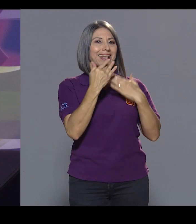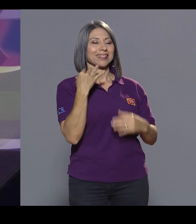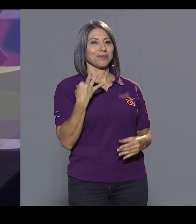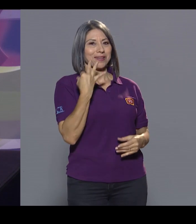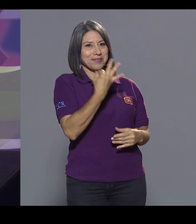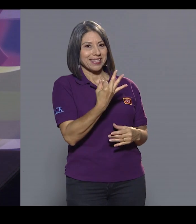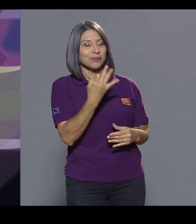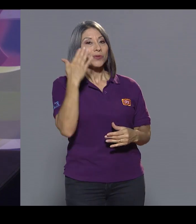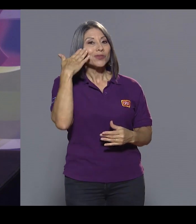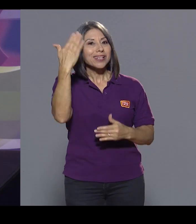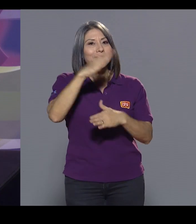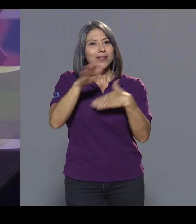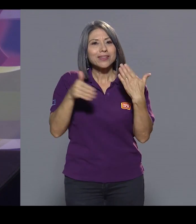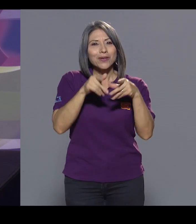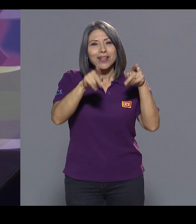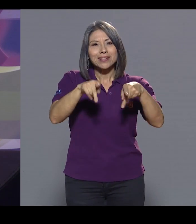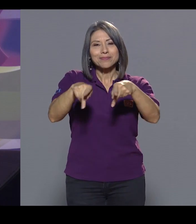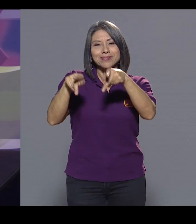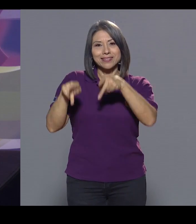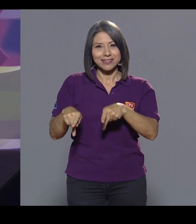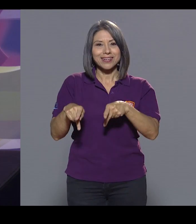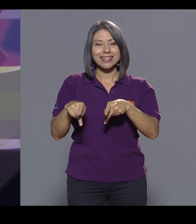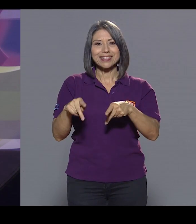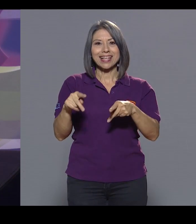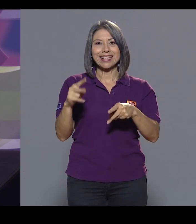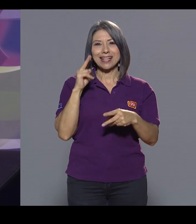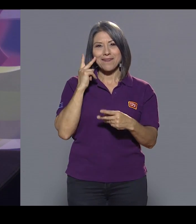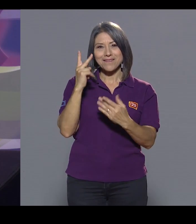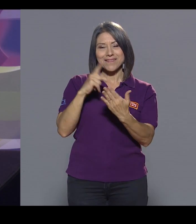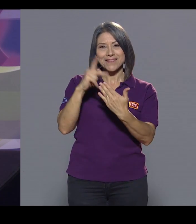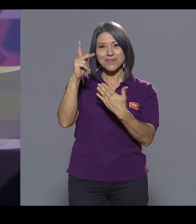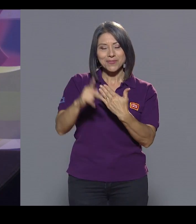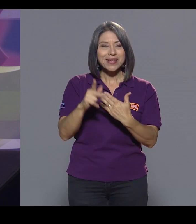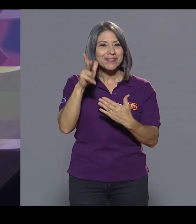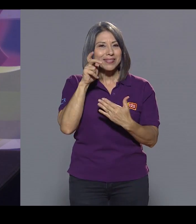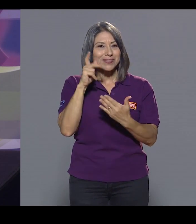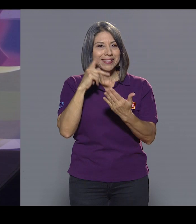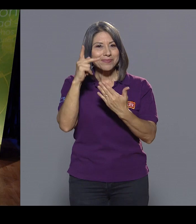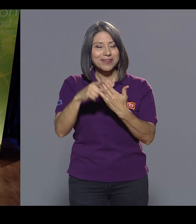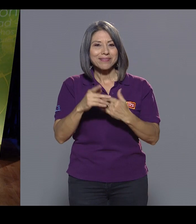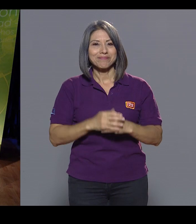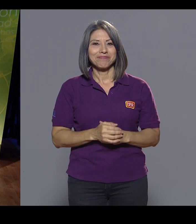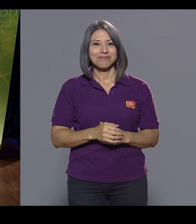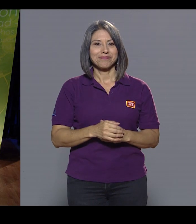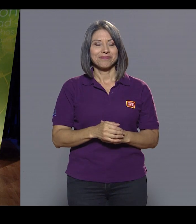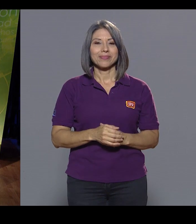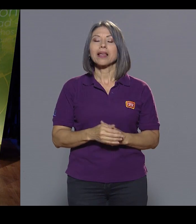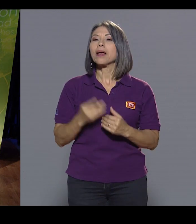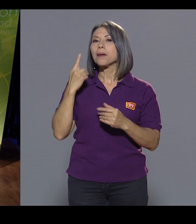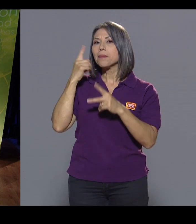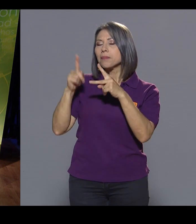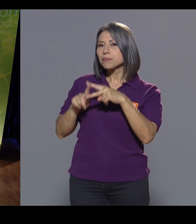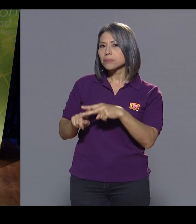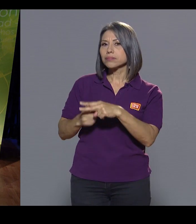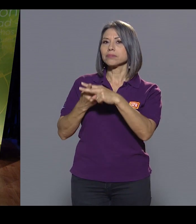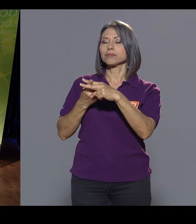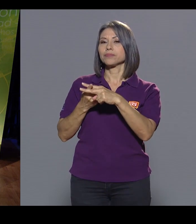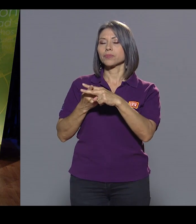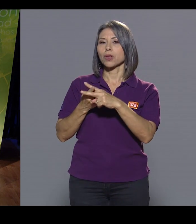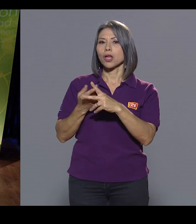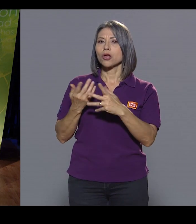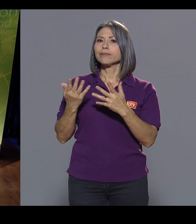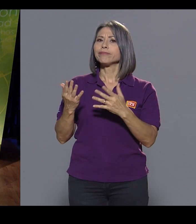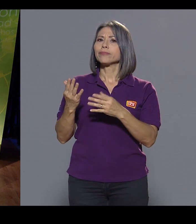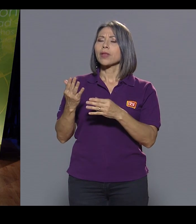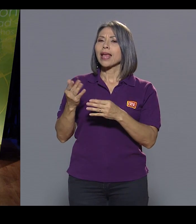por la invitación y un saludo a todas las personas que nos están viendo y escuchando. Doña Catalina, para comenzar,